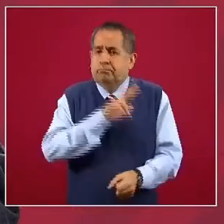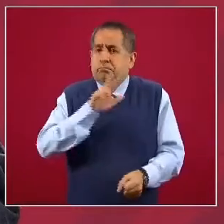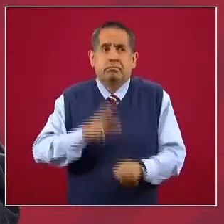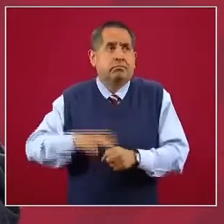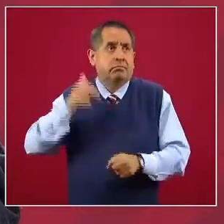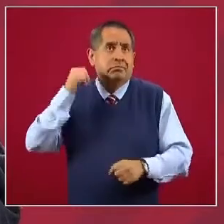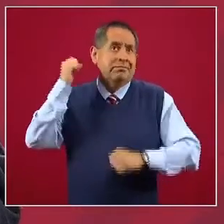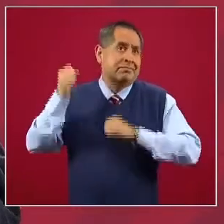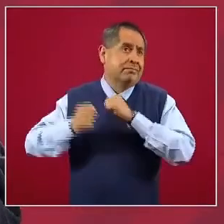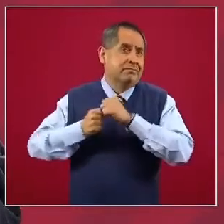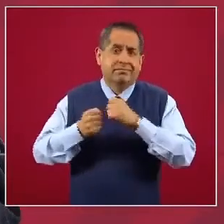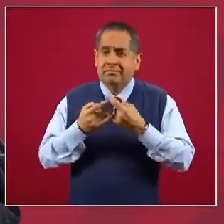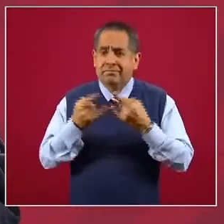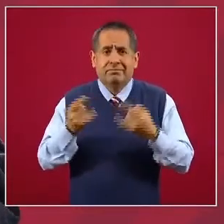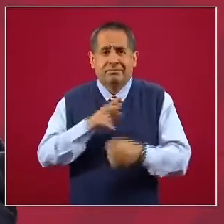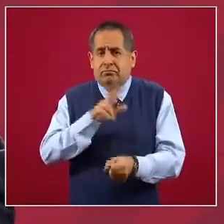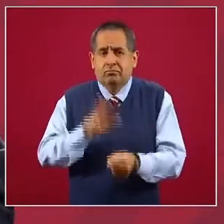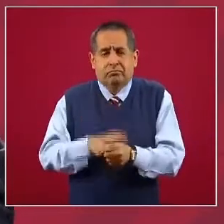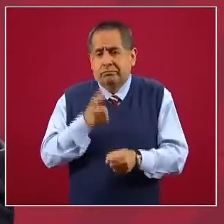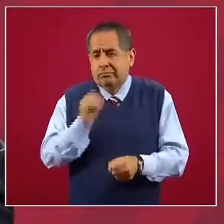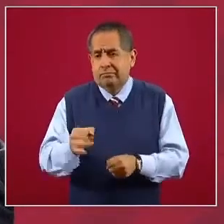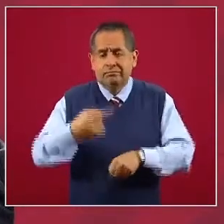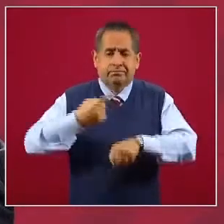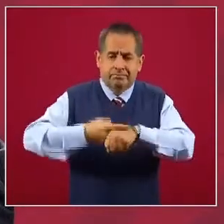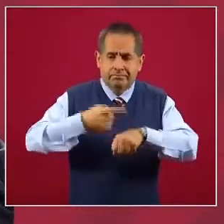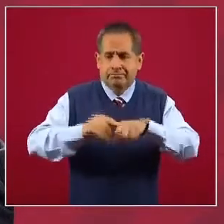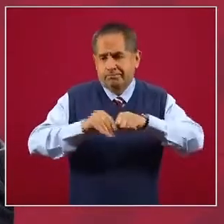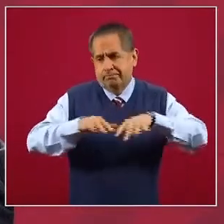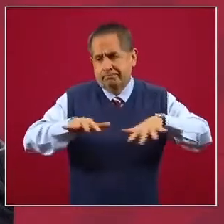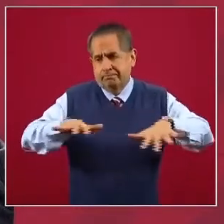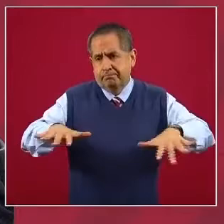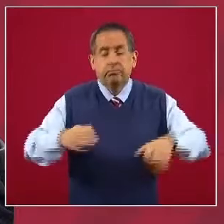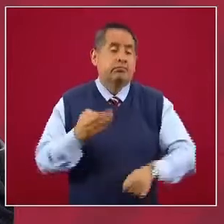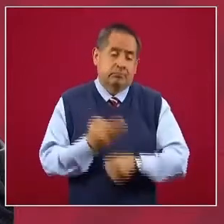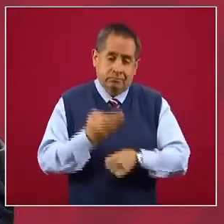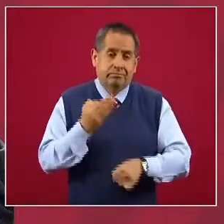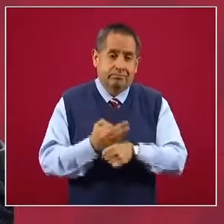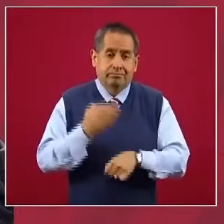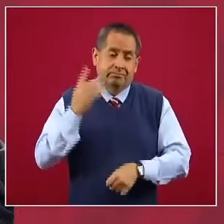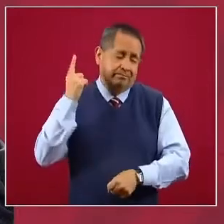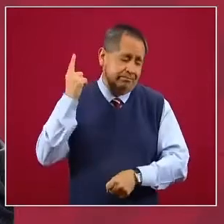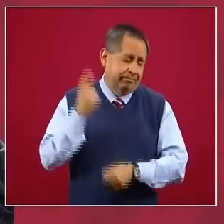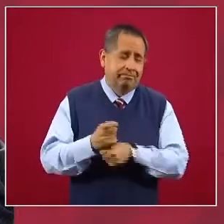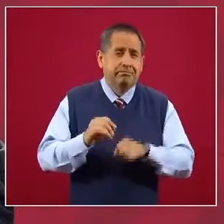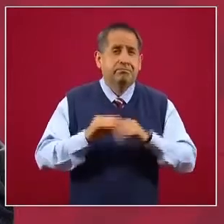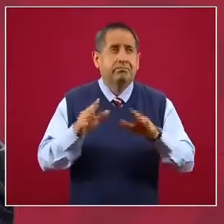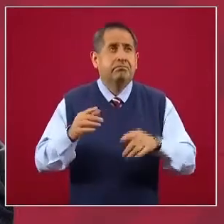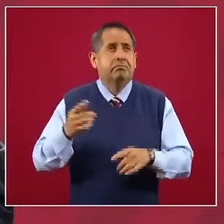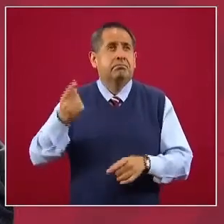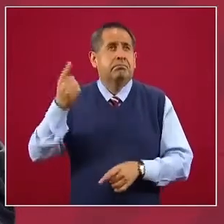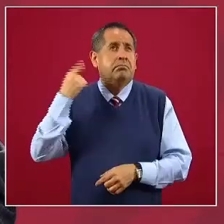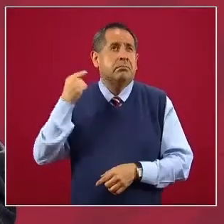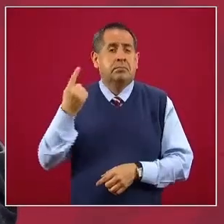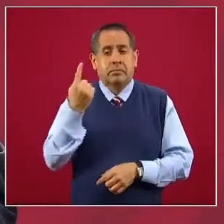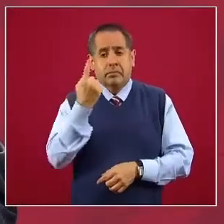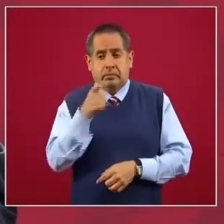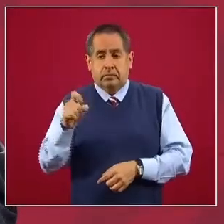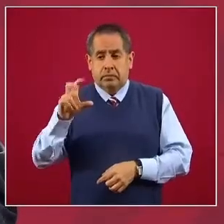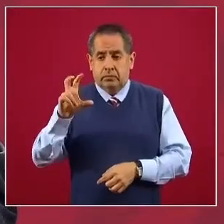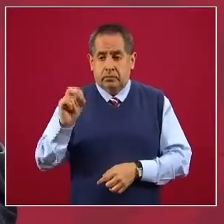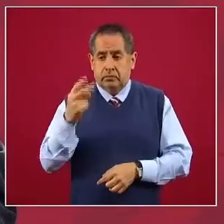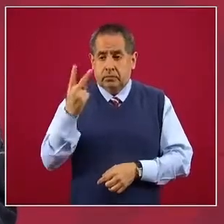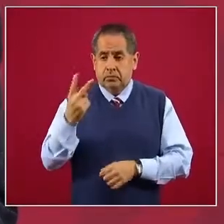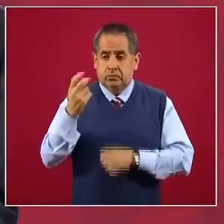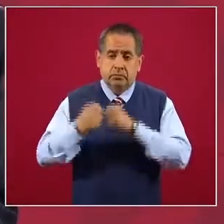natural, que en este caso ha sido la epidemia más grande desde los últimos 102